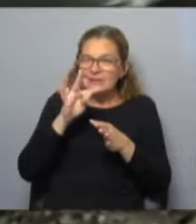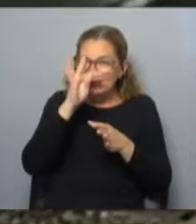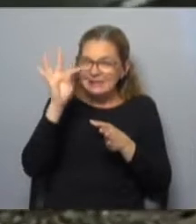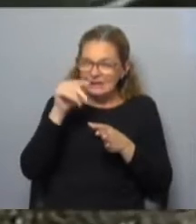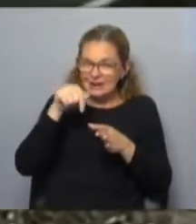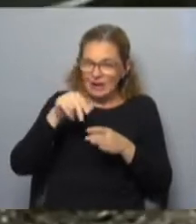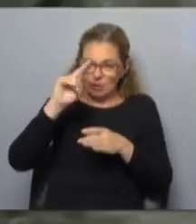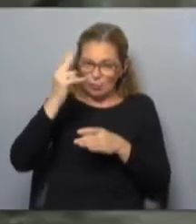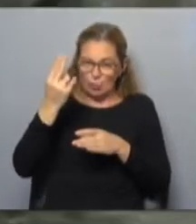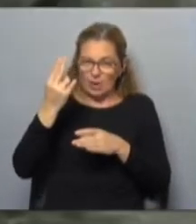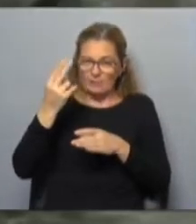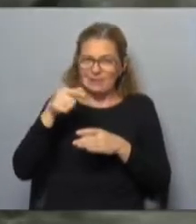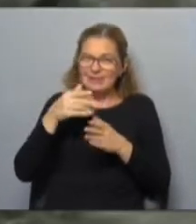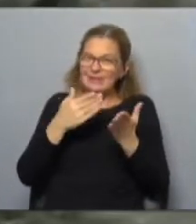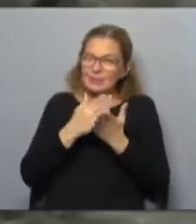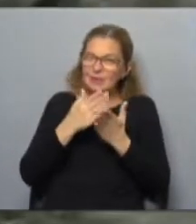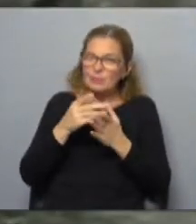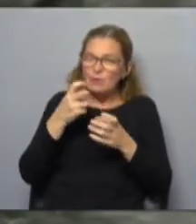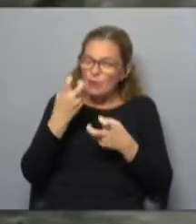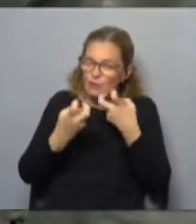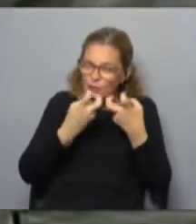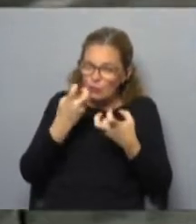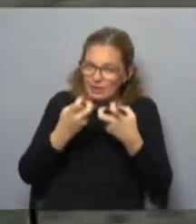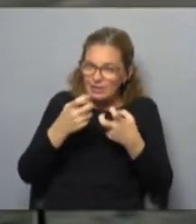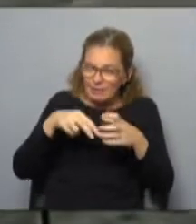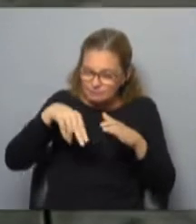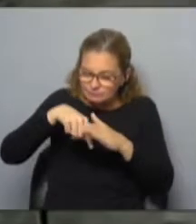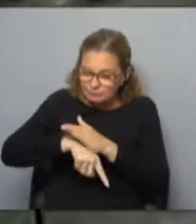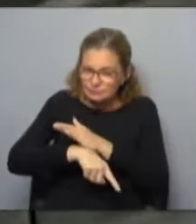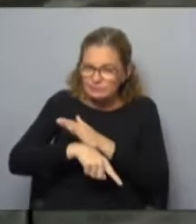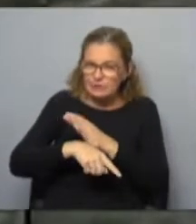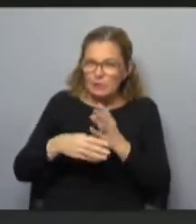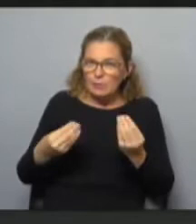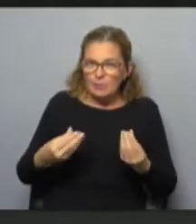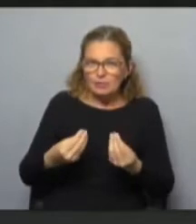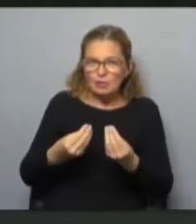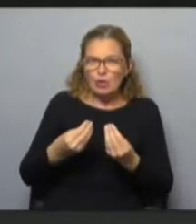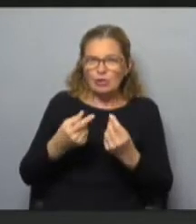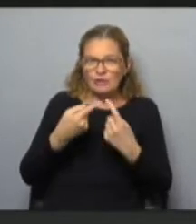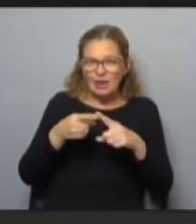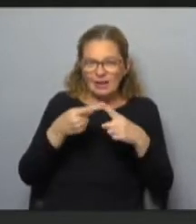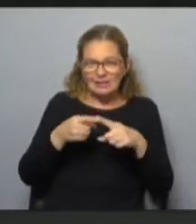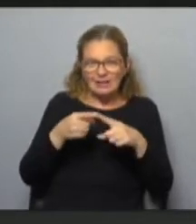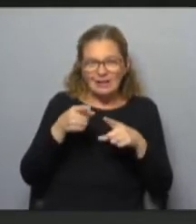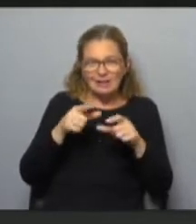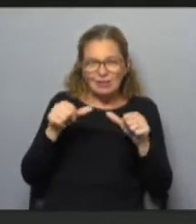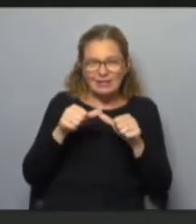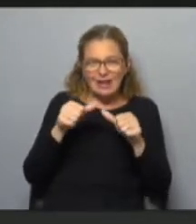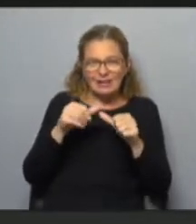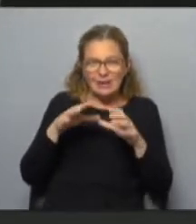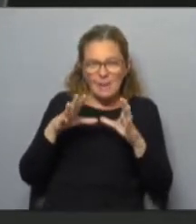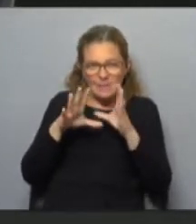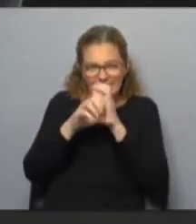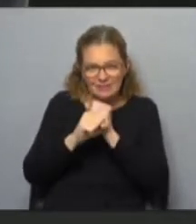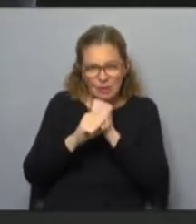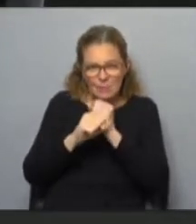Uruguay. El fracking se emplea para la búsqueda y extracción de hidrocarburos en yacimientos no convencionales y consiste en aplicar presión para